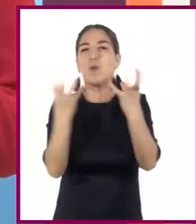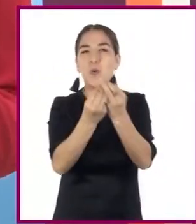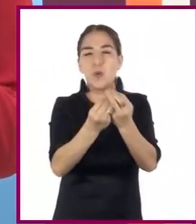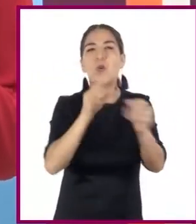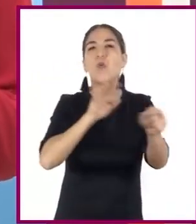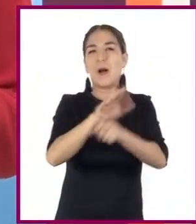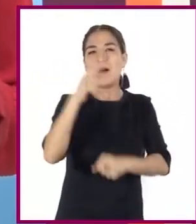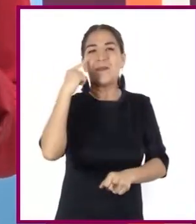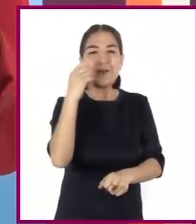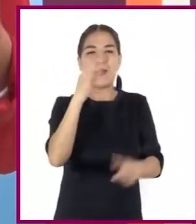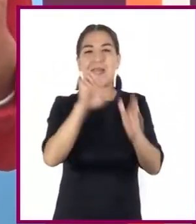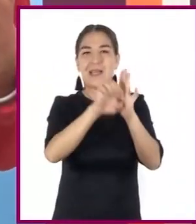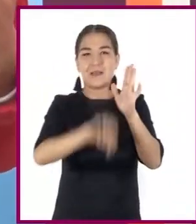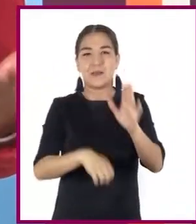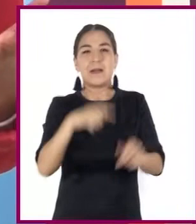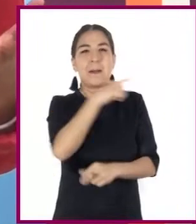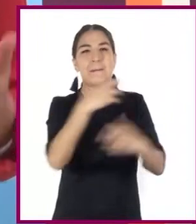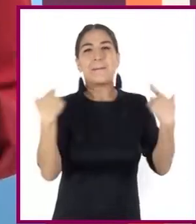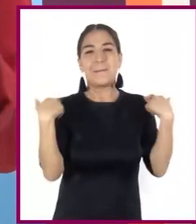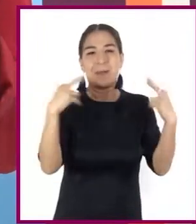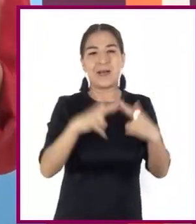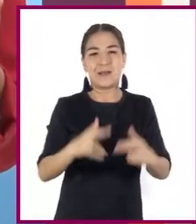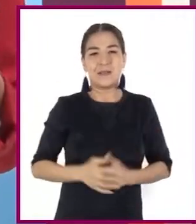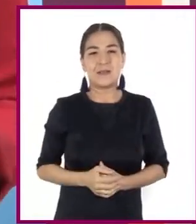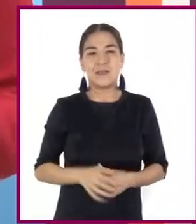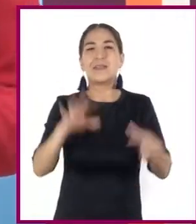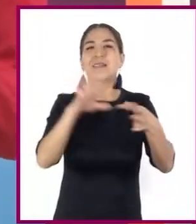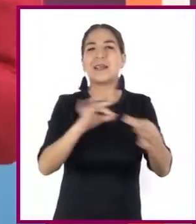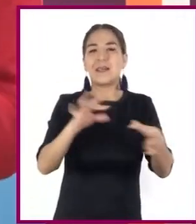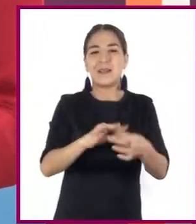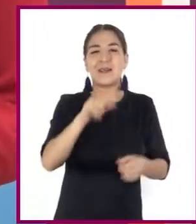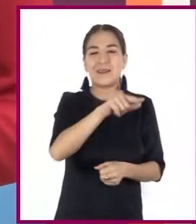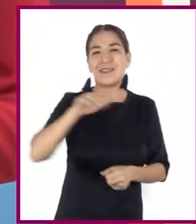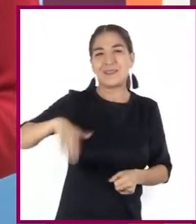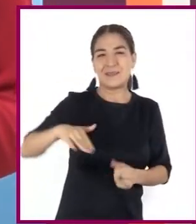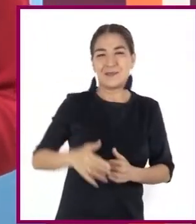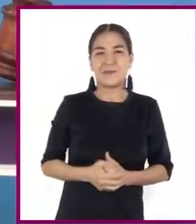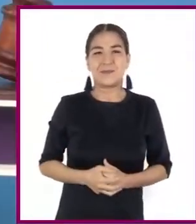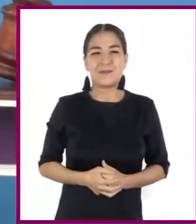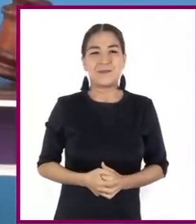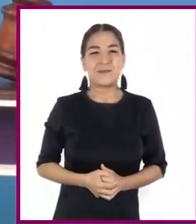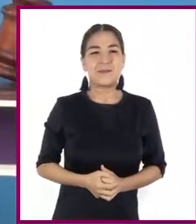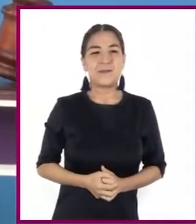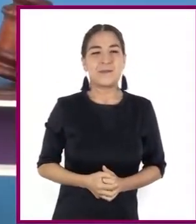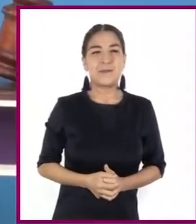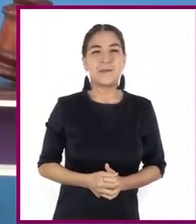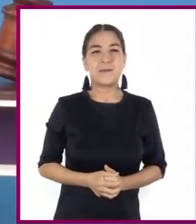la información que la maestra Nayeli mencionó hace un momento.